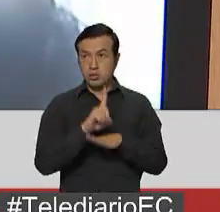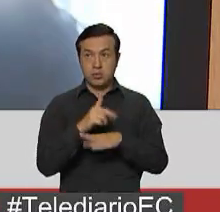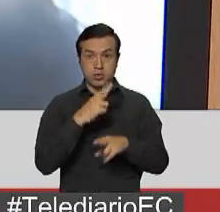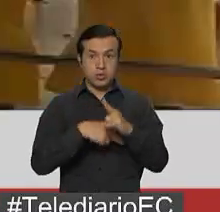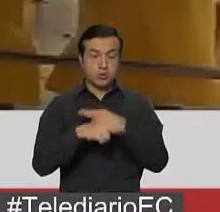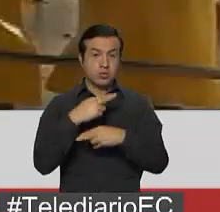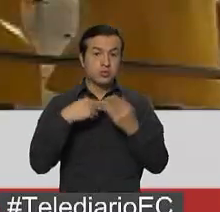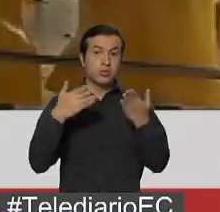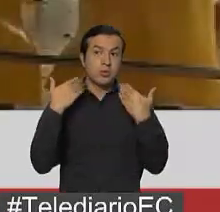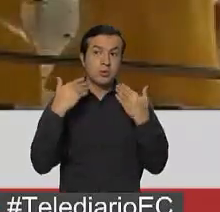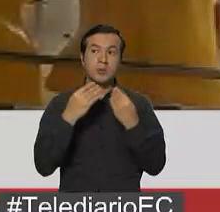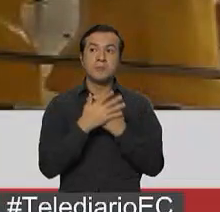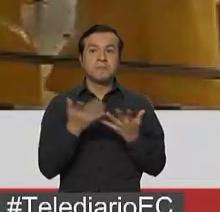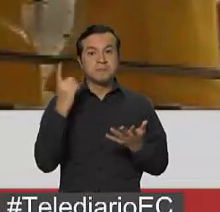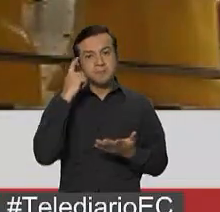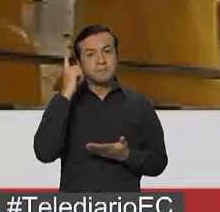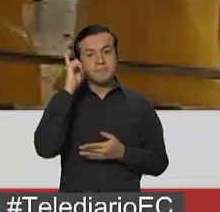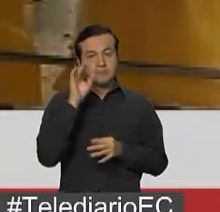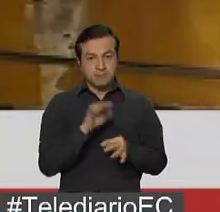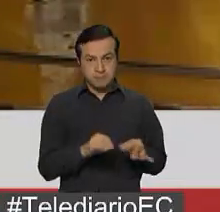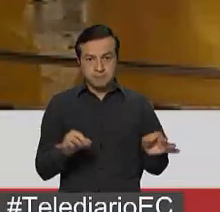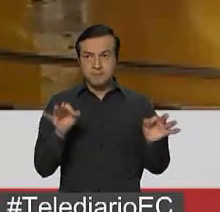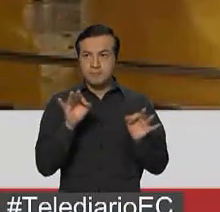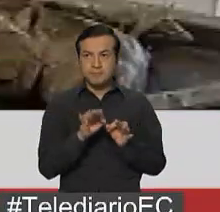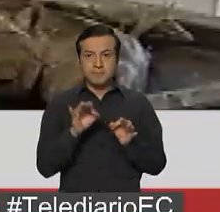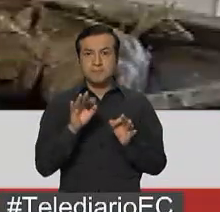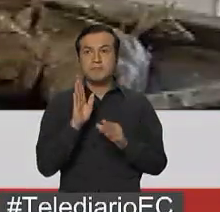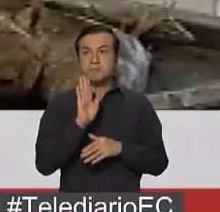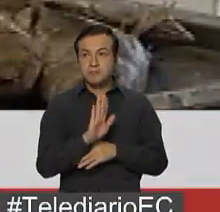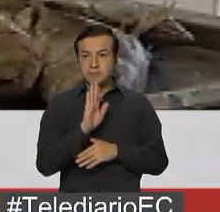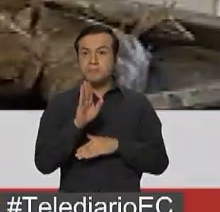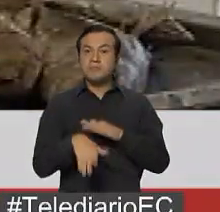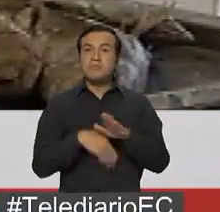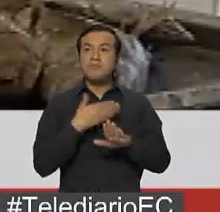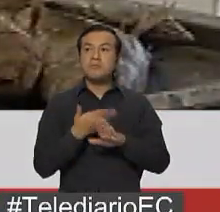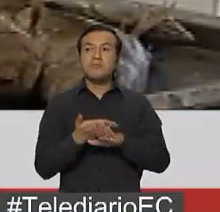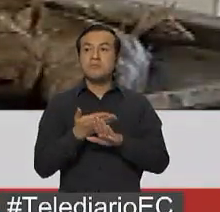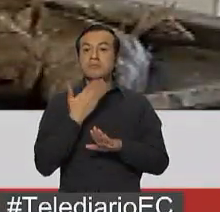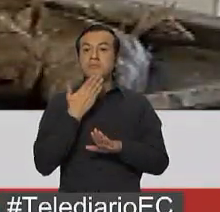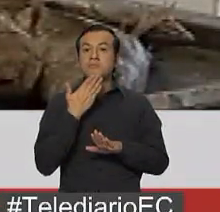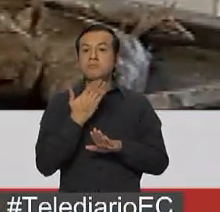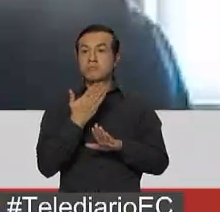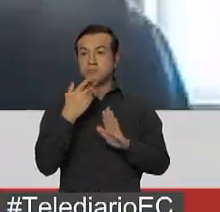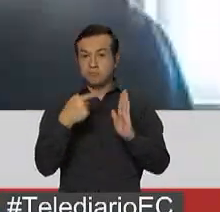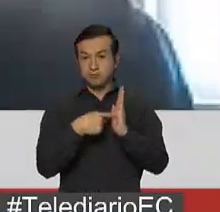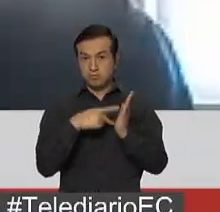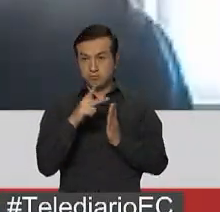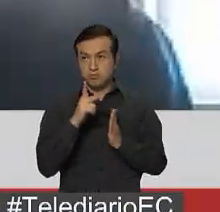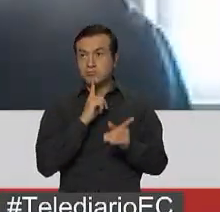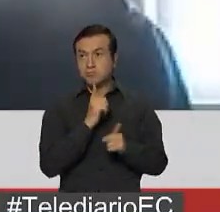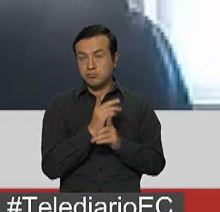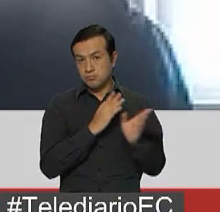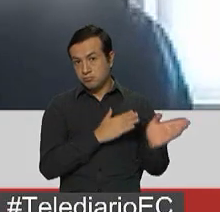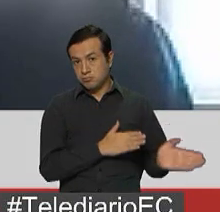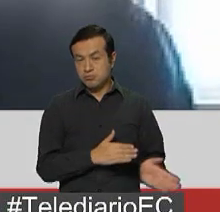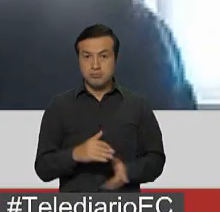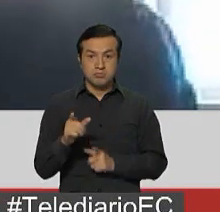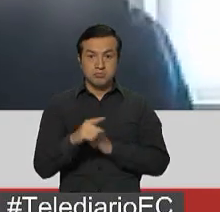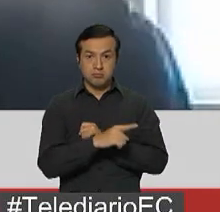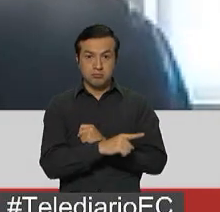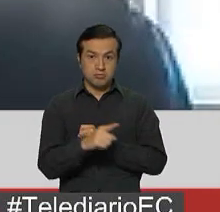comercio de guayaquil cree que es necesario una reinvención y propone una pausa en el cobro de impuestos pidiendo